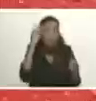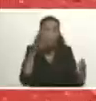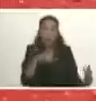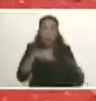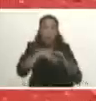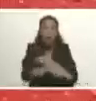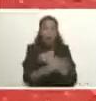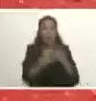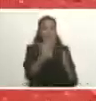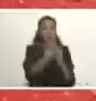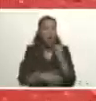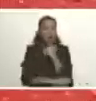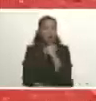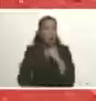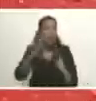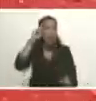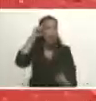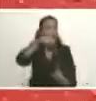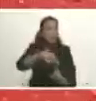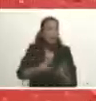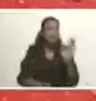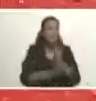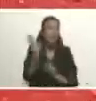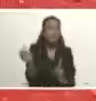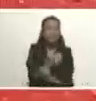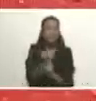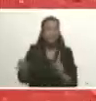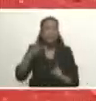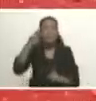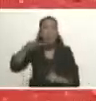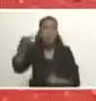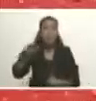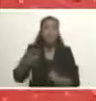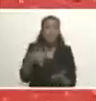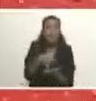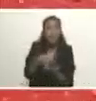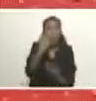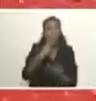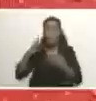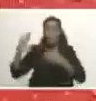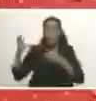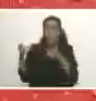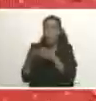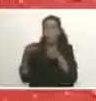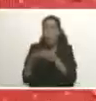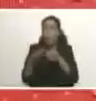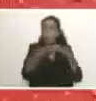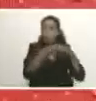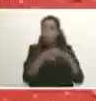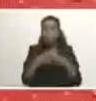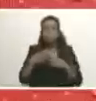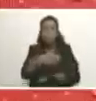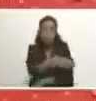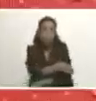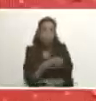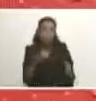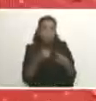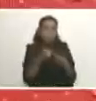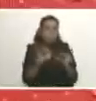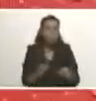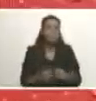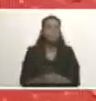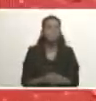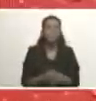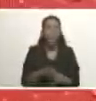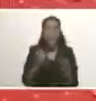origen ilícito, con el objeto de aumentar la violencia política y el compromiso con grupos estructurales de la delincuencia organizada.